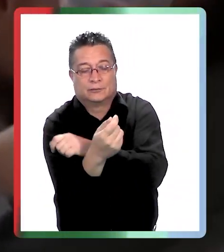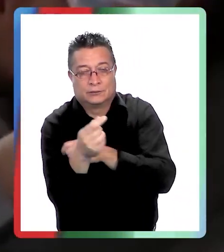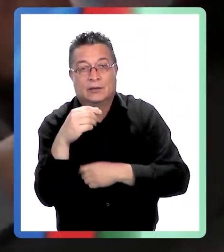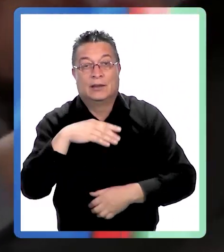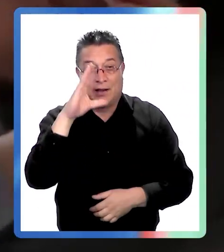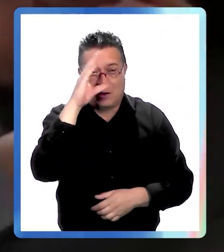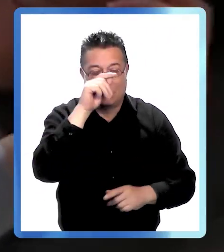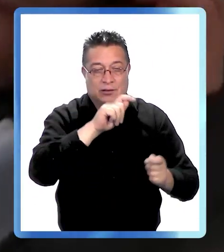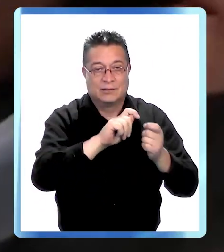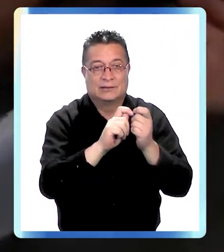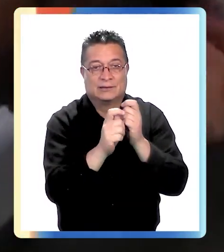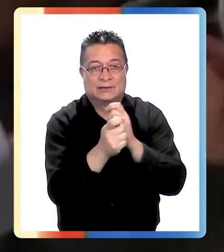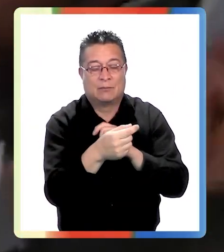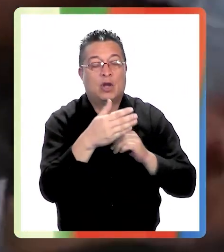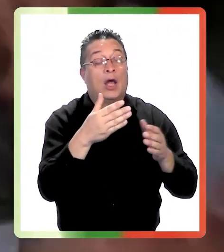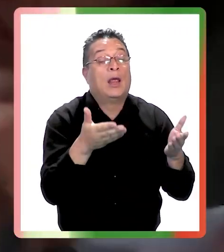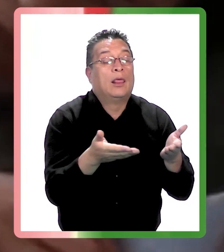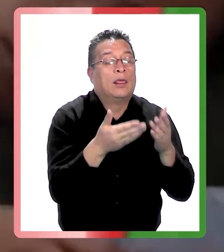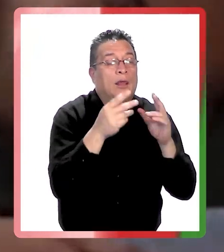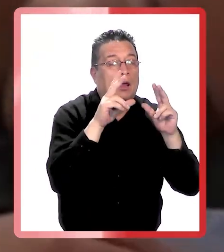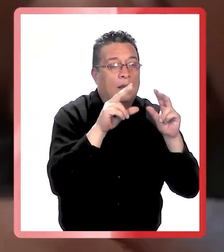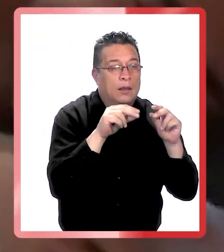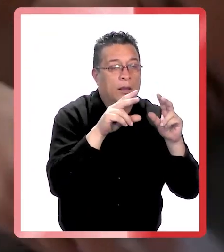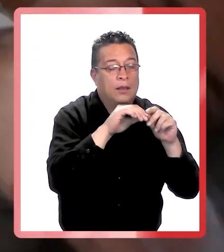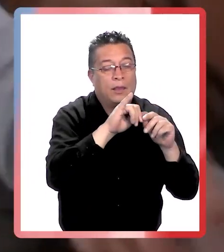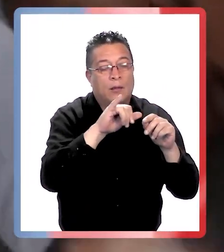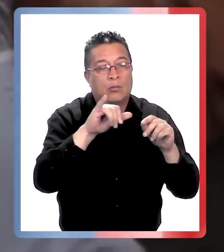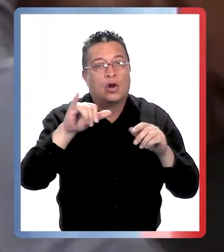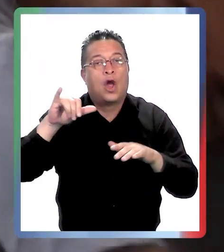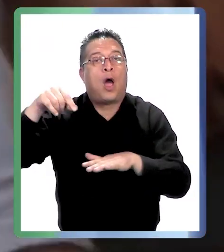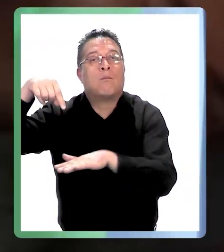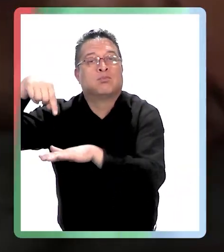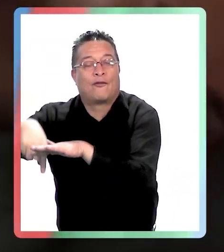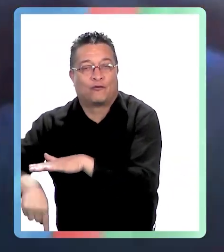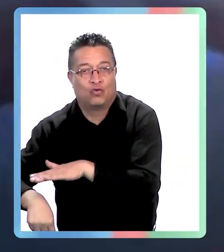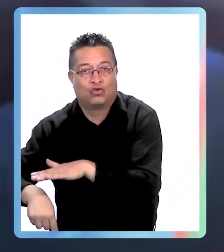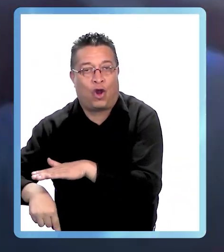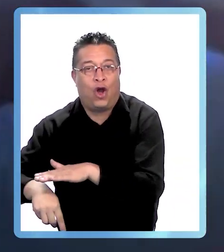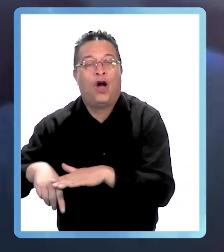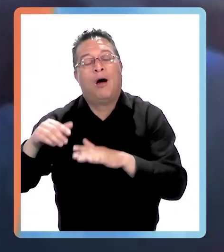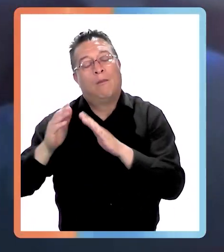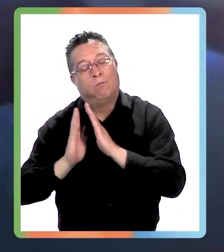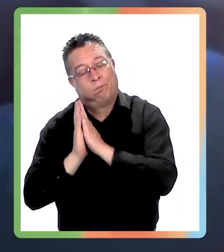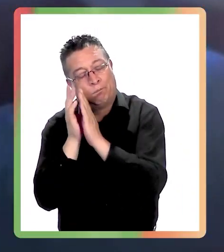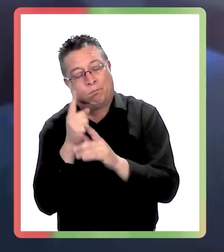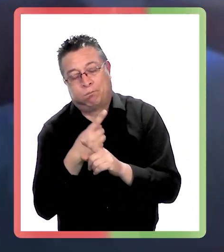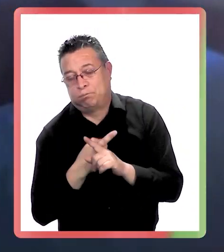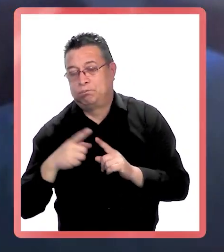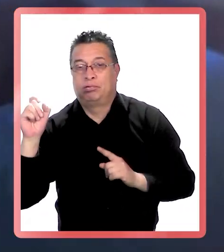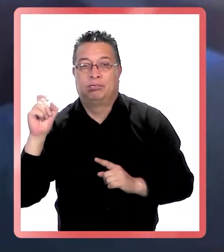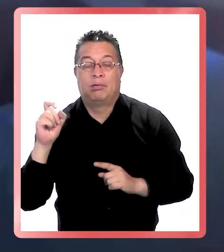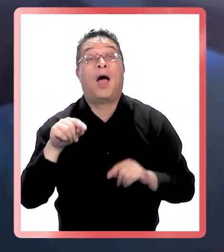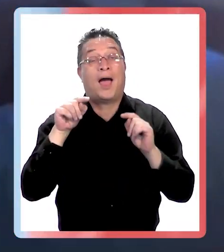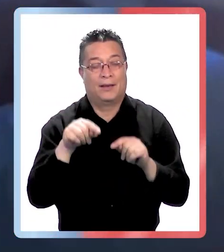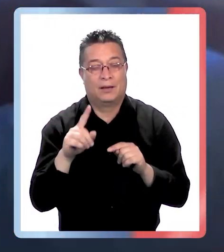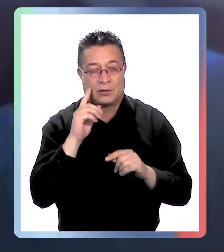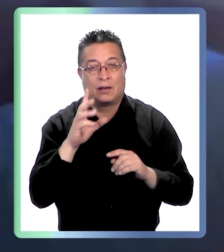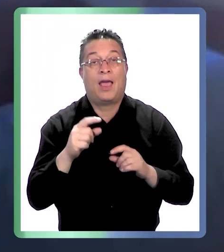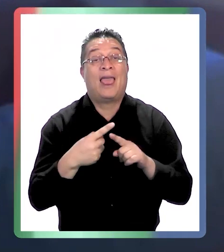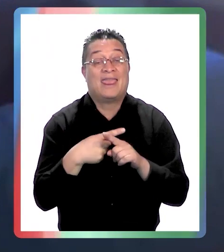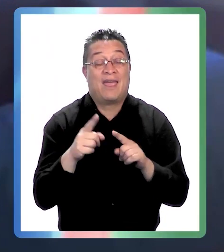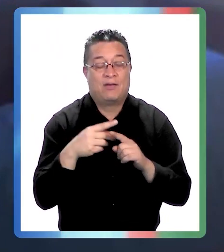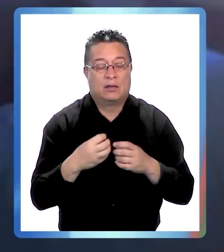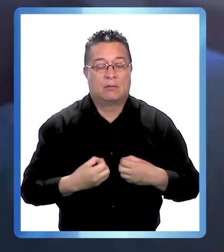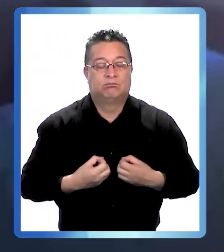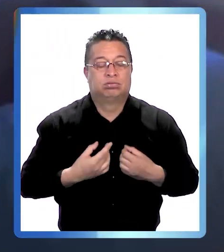voy cambiando de sueño superficial a sueños más profundos, ¿ya? Y es durante estas distintas etapas del sueño que se secretan también distintas